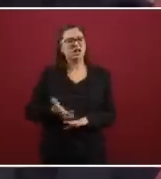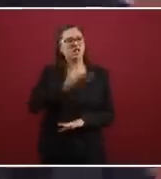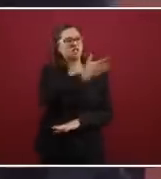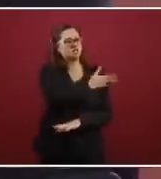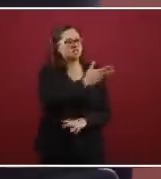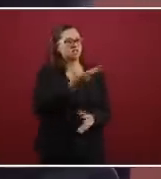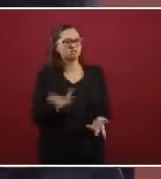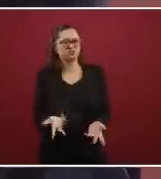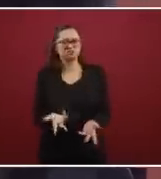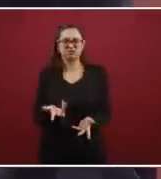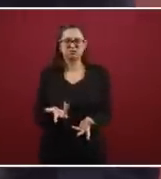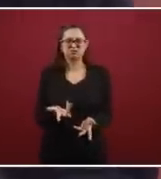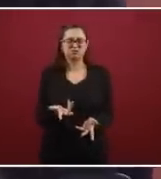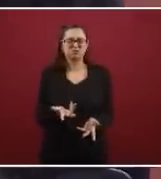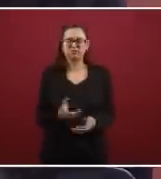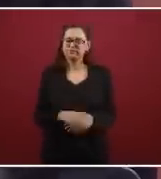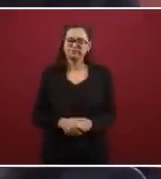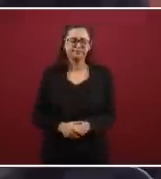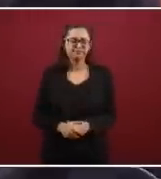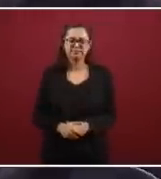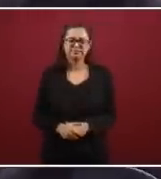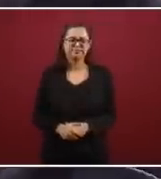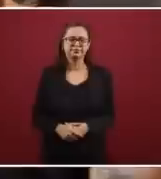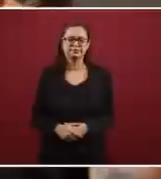Y, a ver,